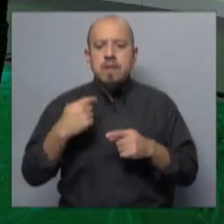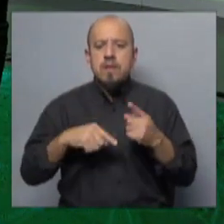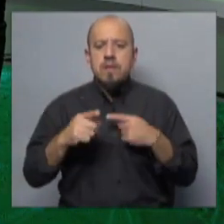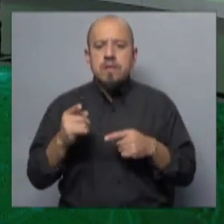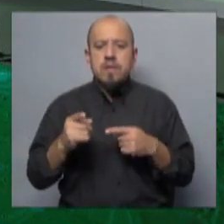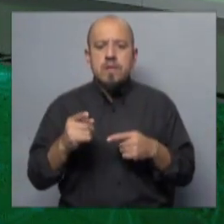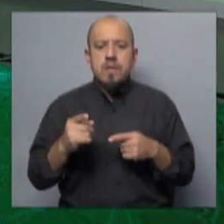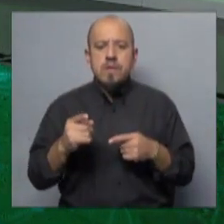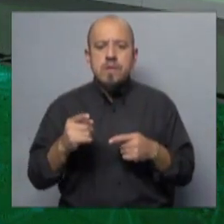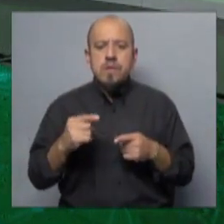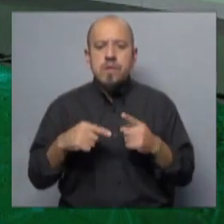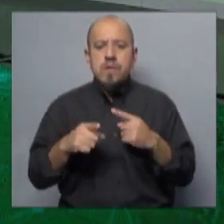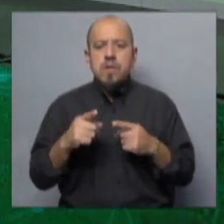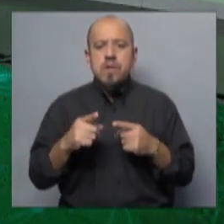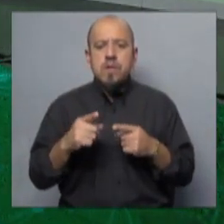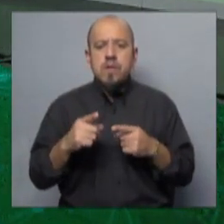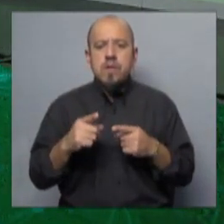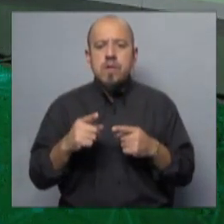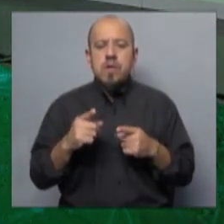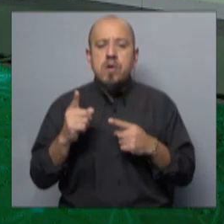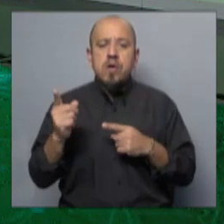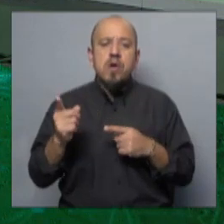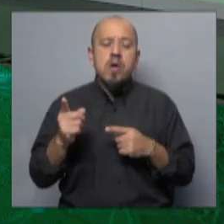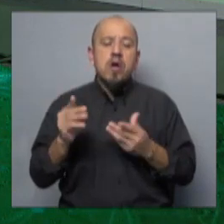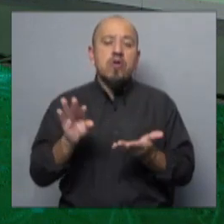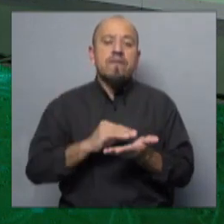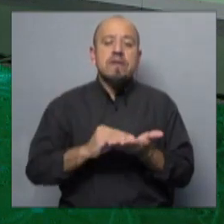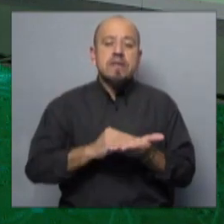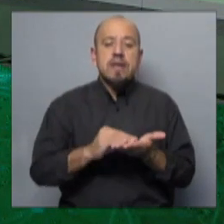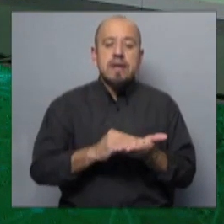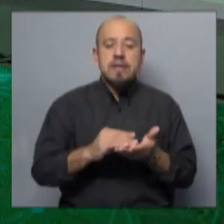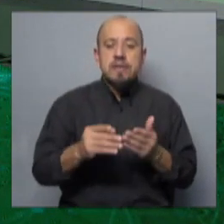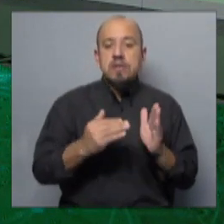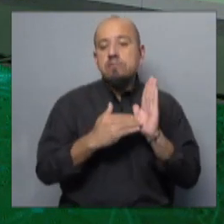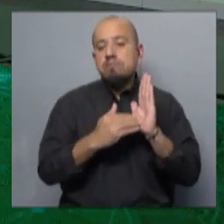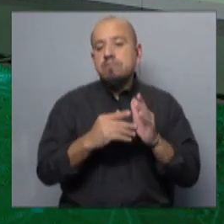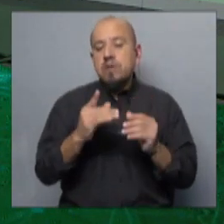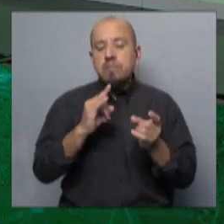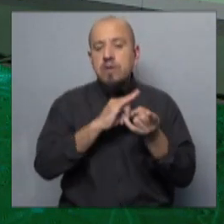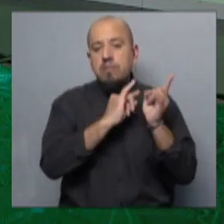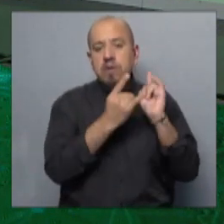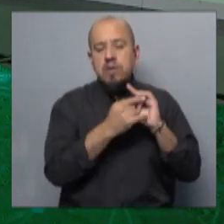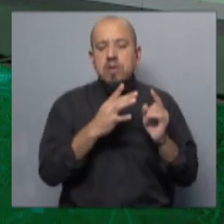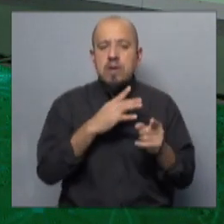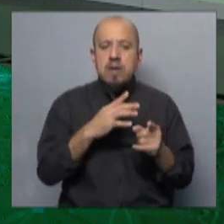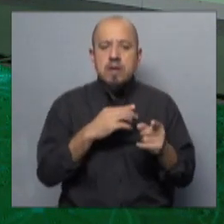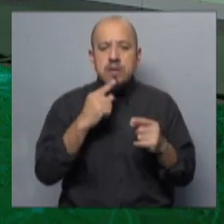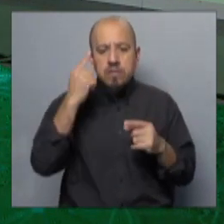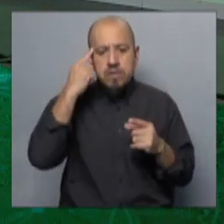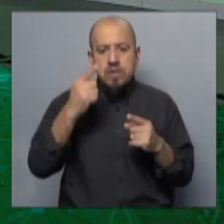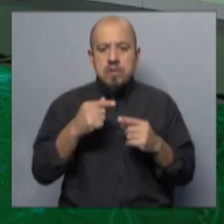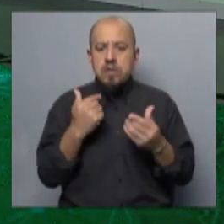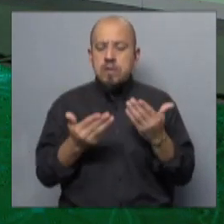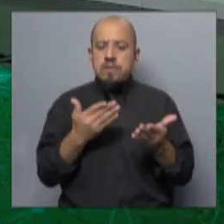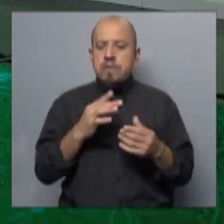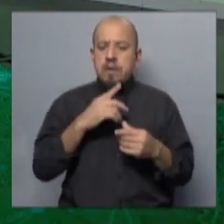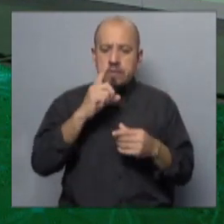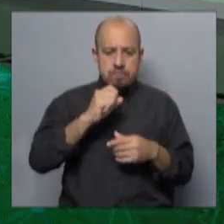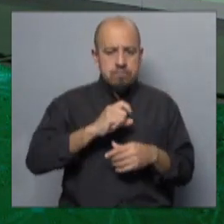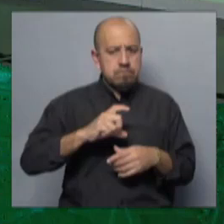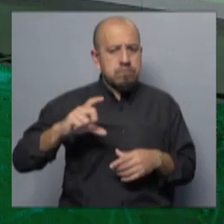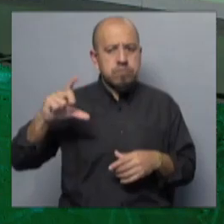los desde la oficina del comisionado parlamentario presentaban algunas cuestiones que hay que considerar cuando hablamos de que hay un crecimiento